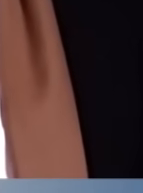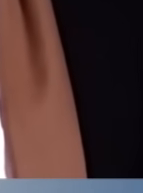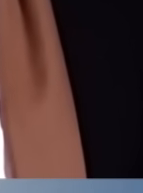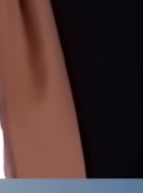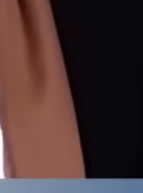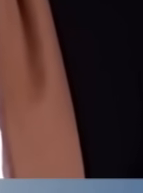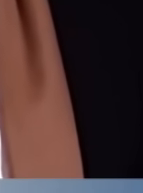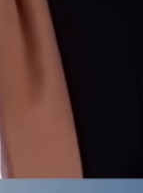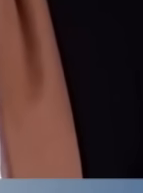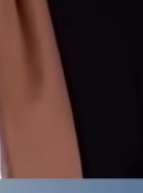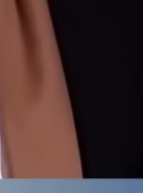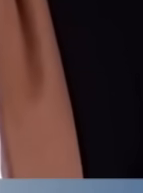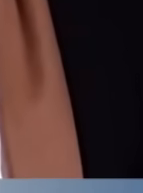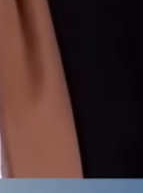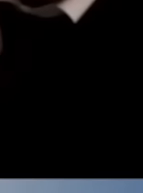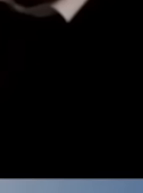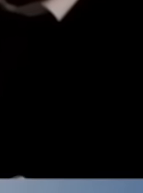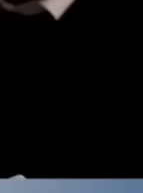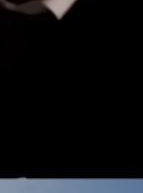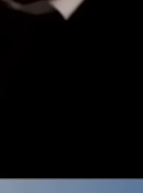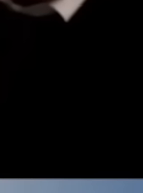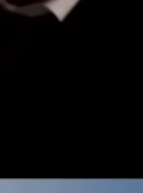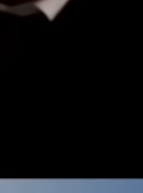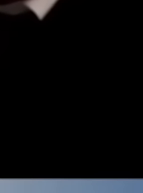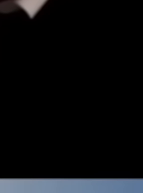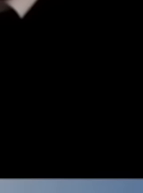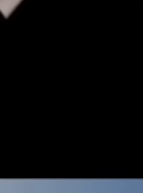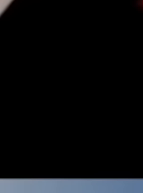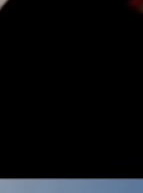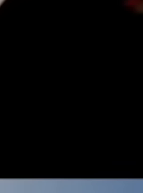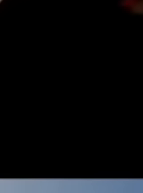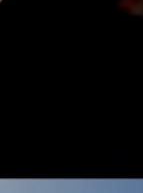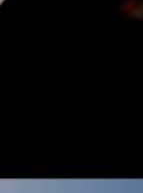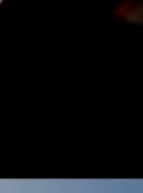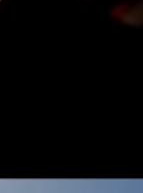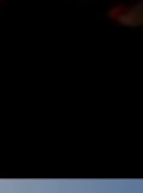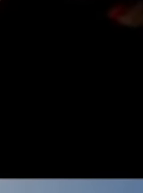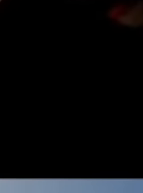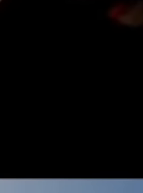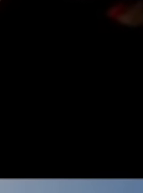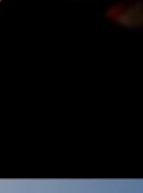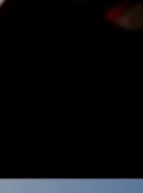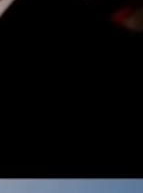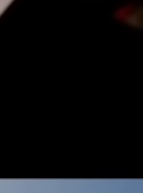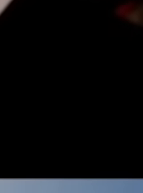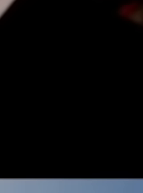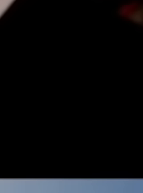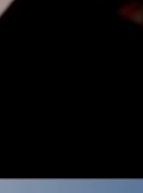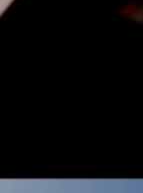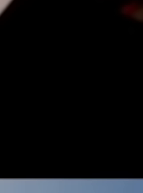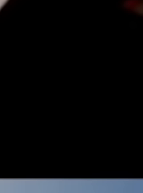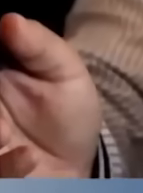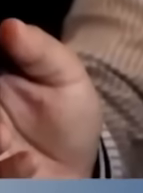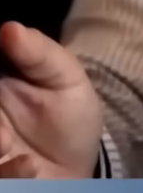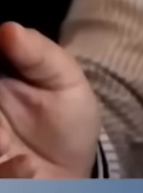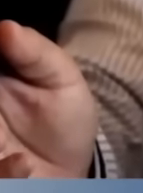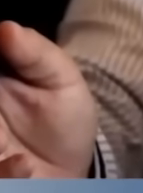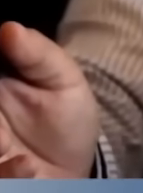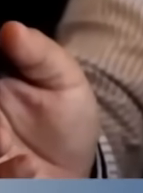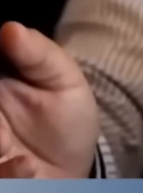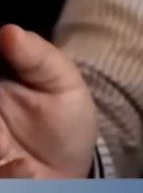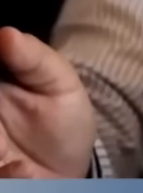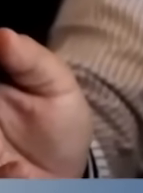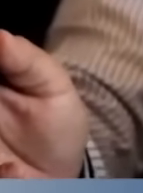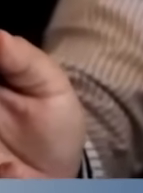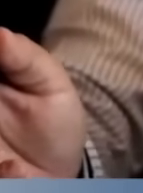de gabinete. Yo espero que sea un cambio significativo en términos de que pueda orientarse a los